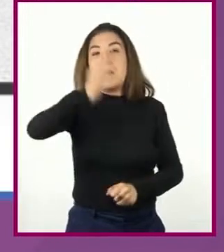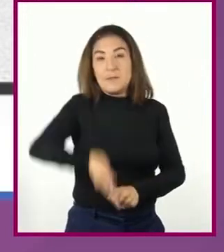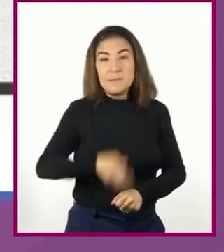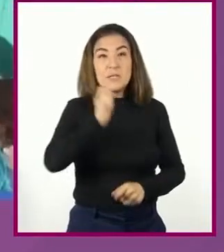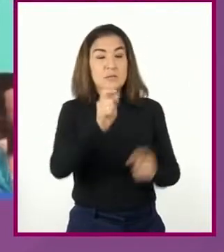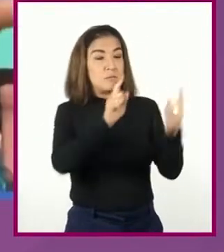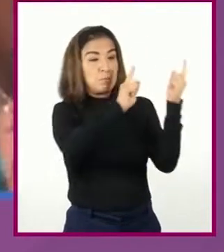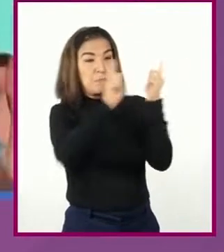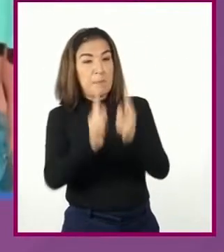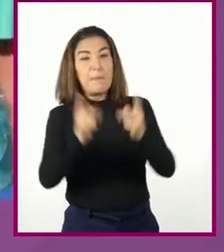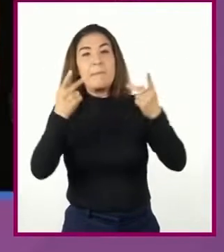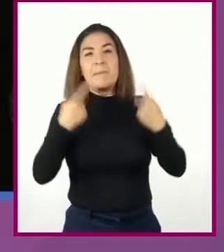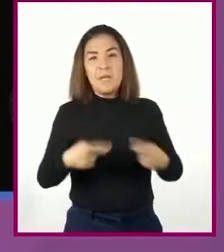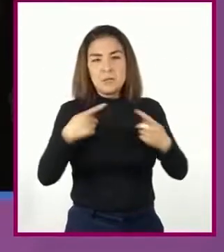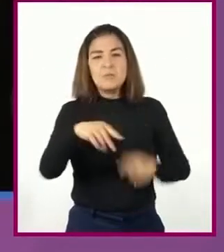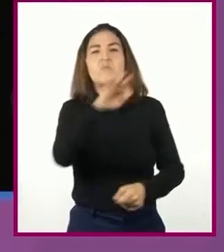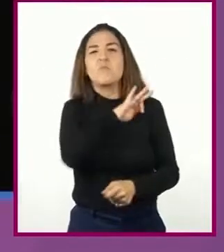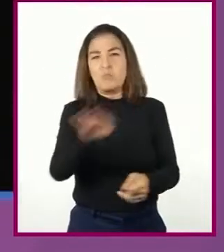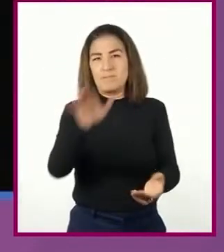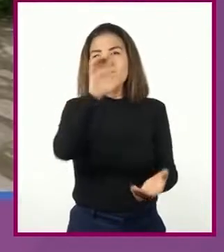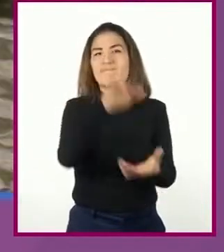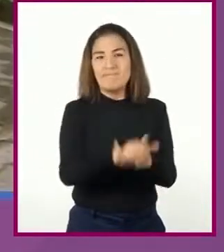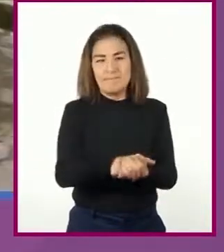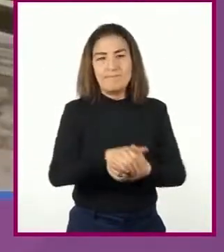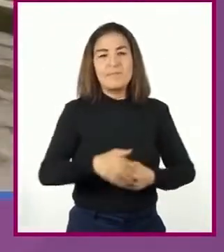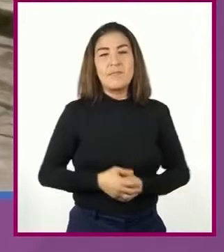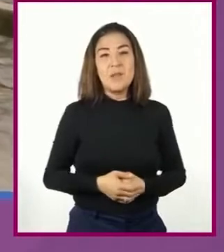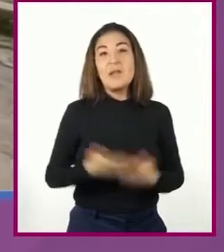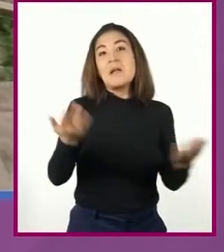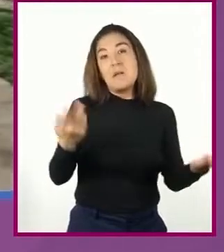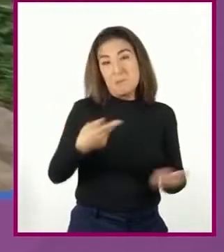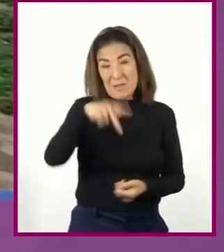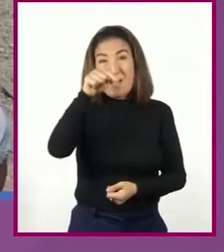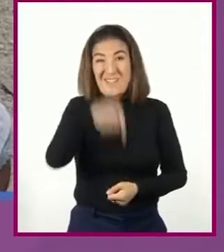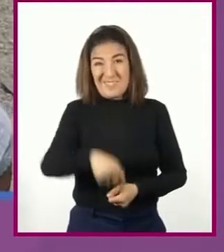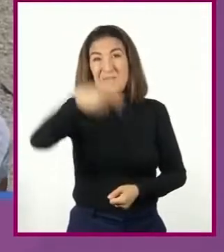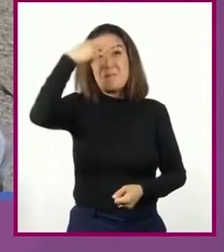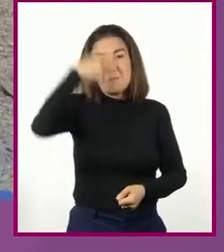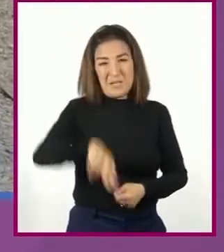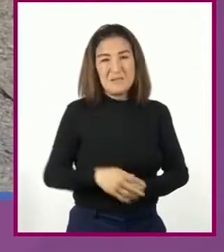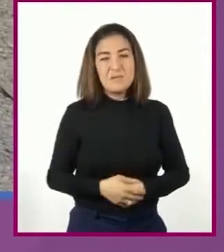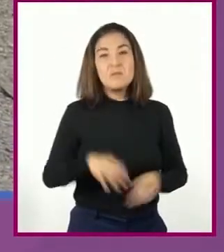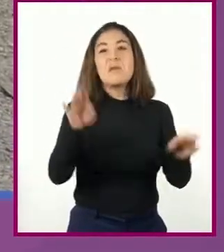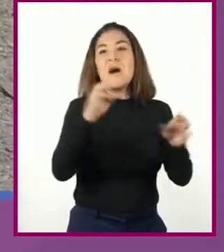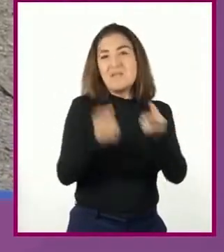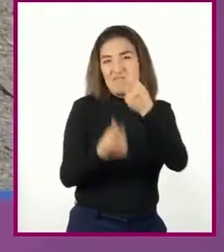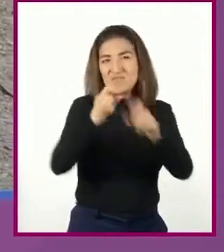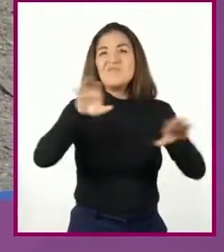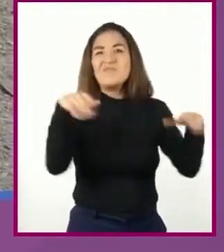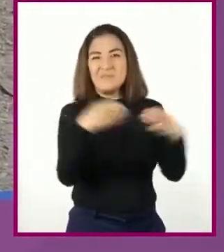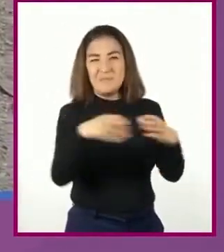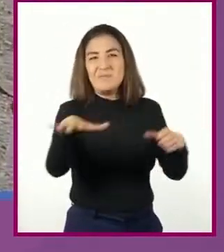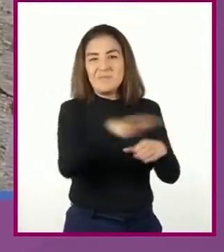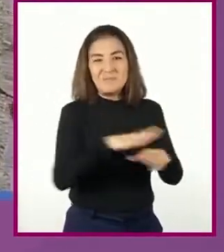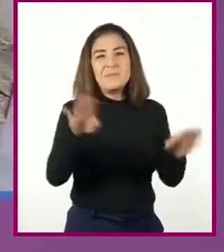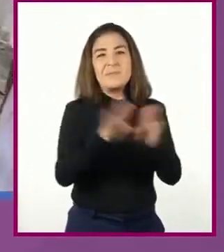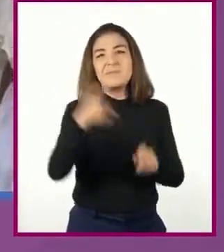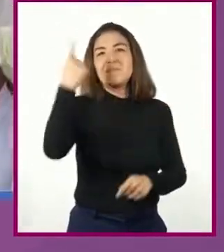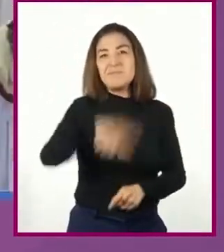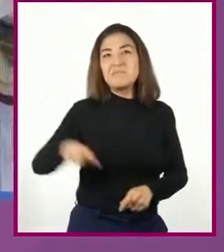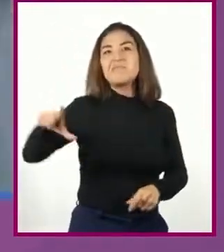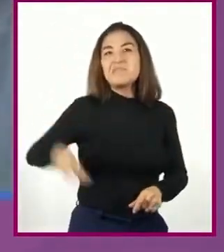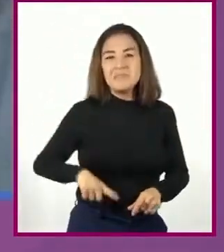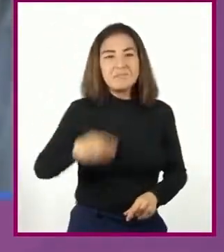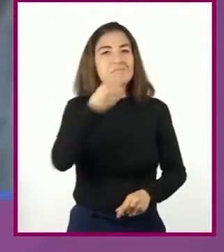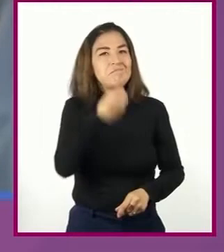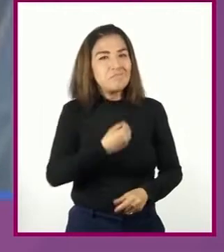ambas personas podrá contraerse matrimonio. No obstante, en México, hay comunidades que aún se gobiernan por usos y